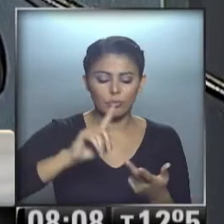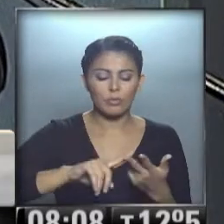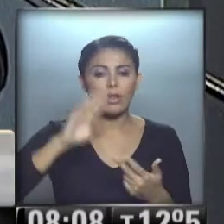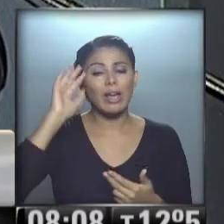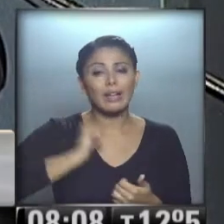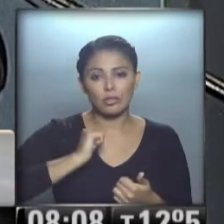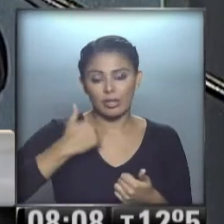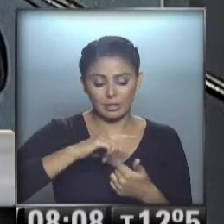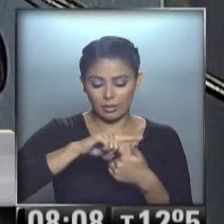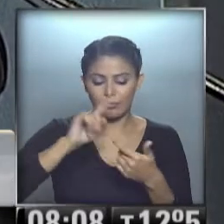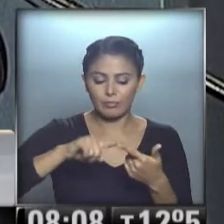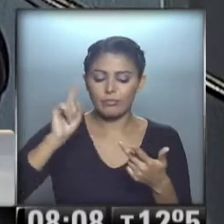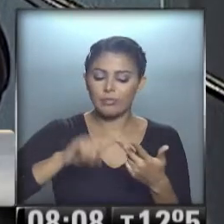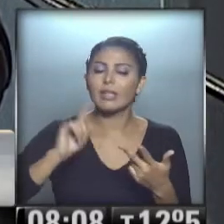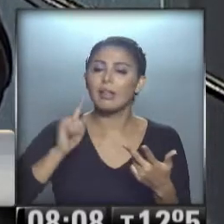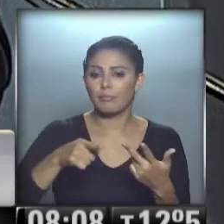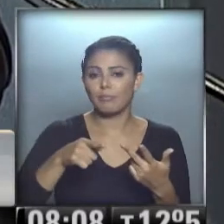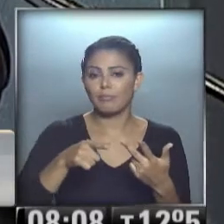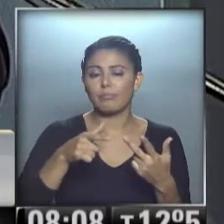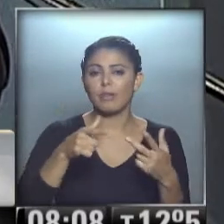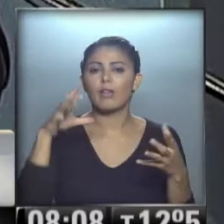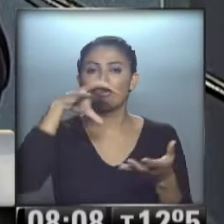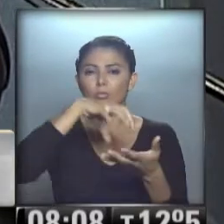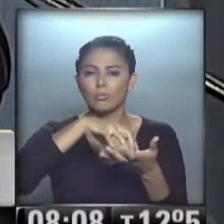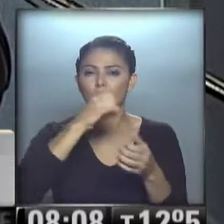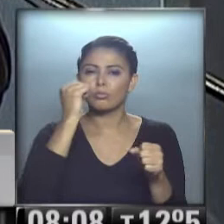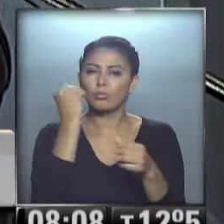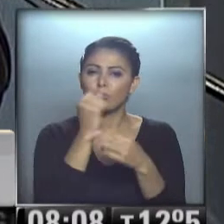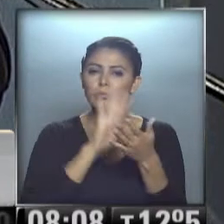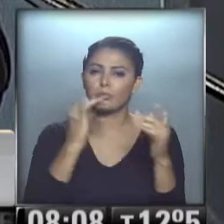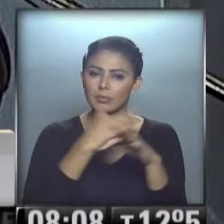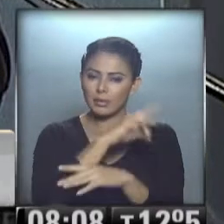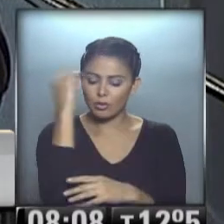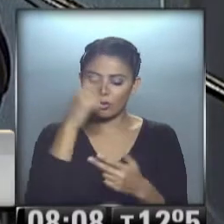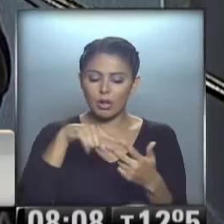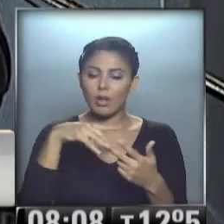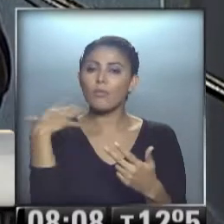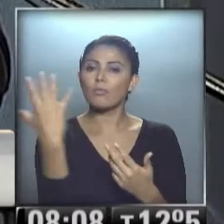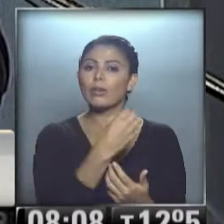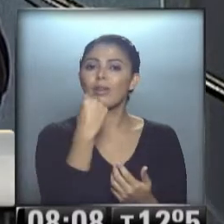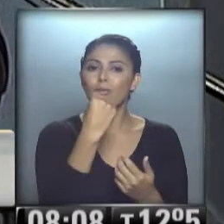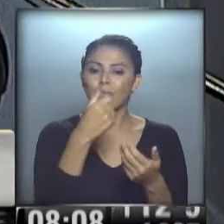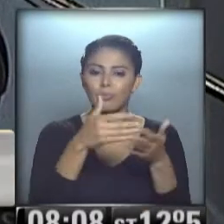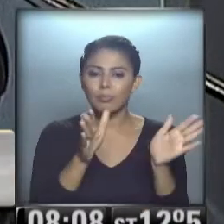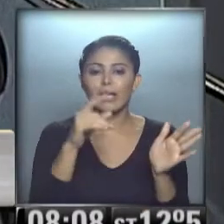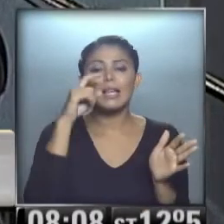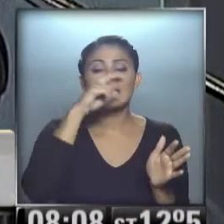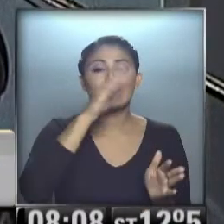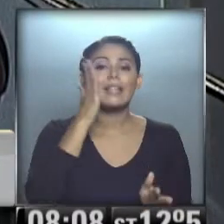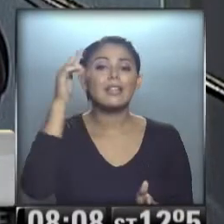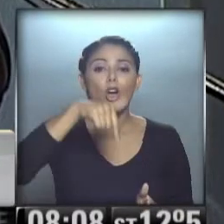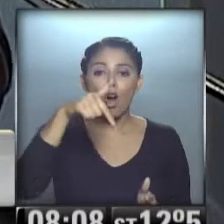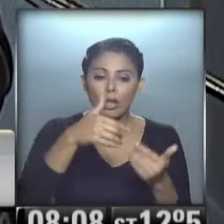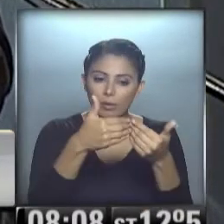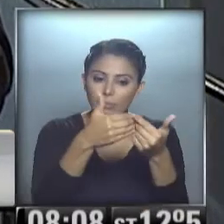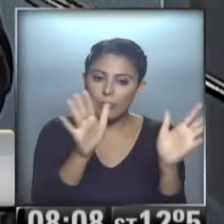Argentino y también Vialidad Nacional permitirá la recuperación de ese tránsito a partir de las 19 horas del día de hoy. Eso